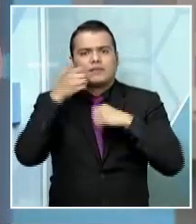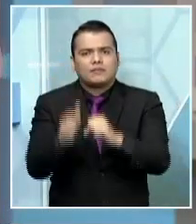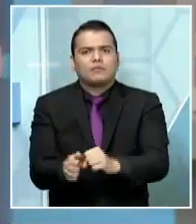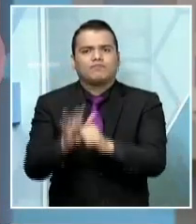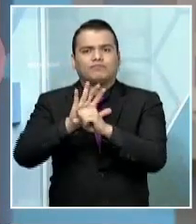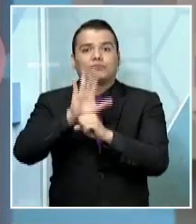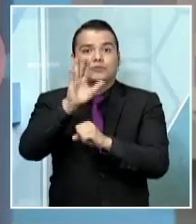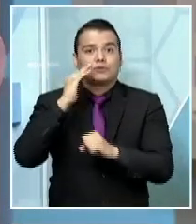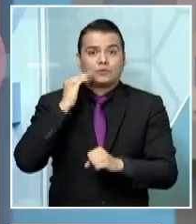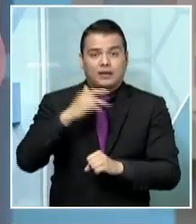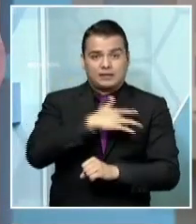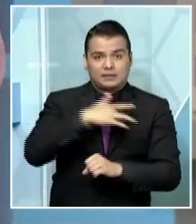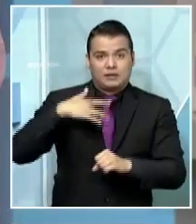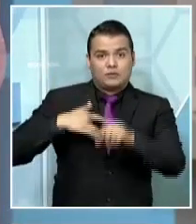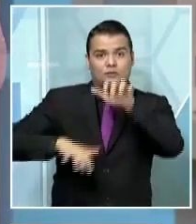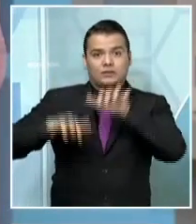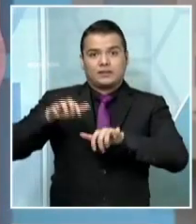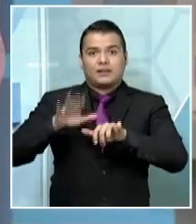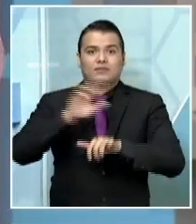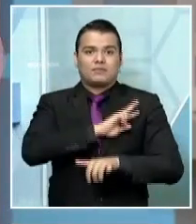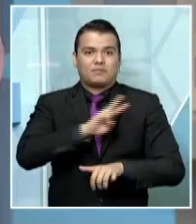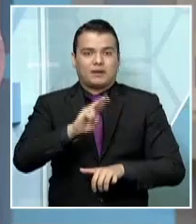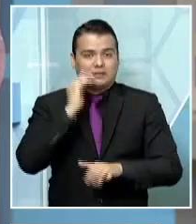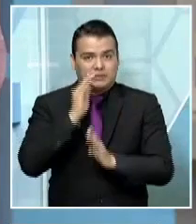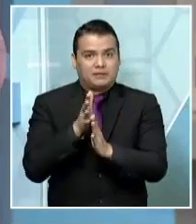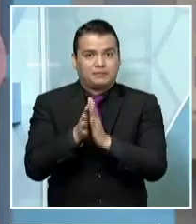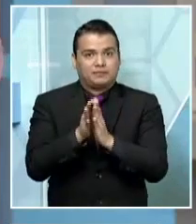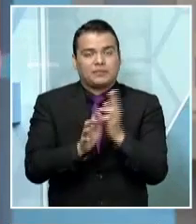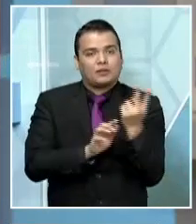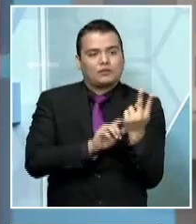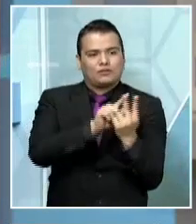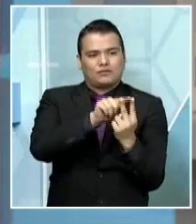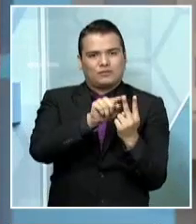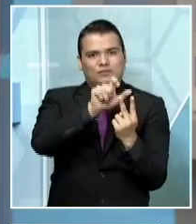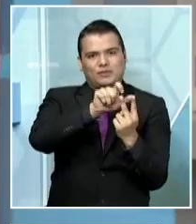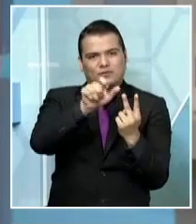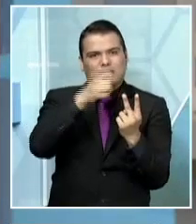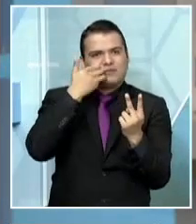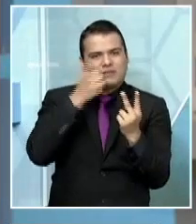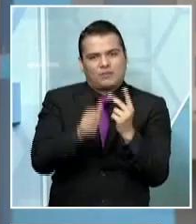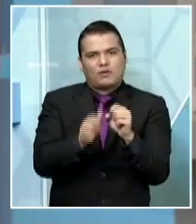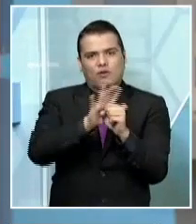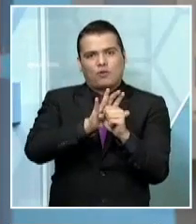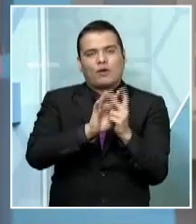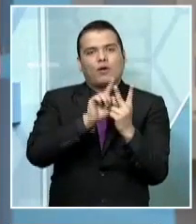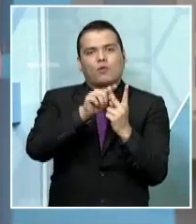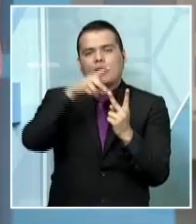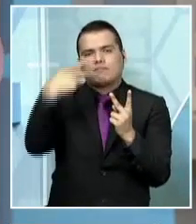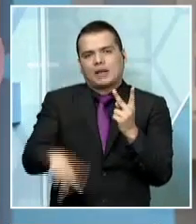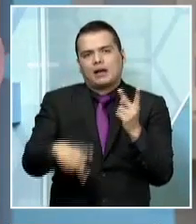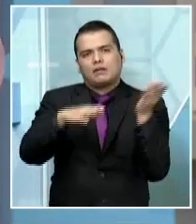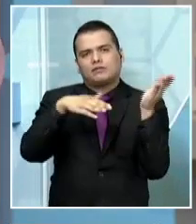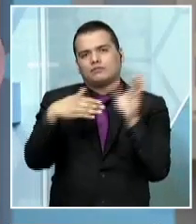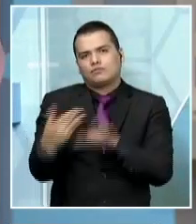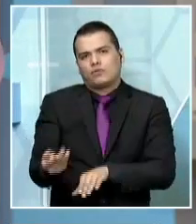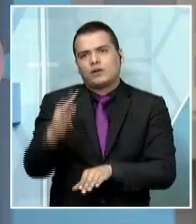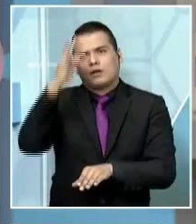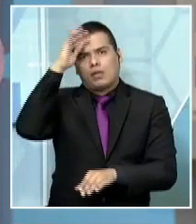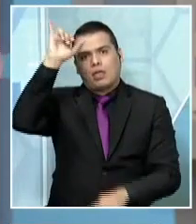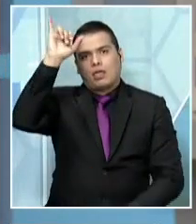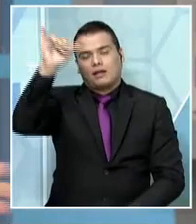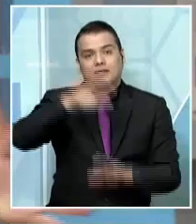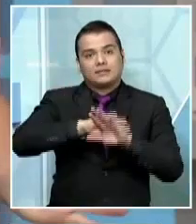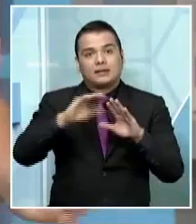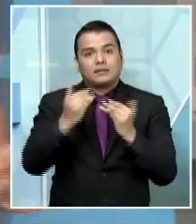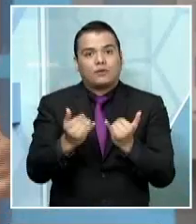de Salud del Valle advirtió que una de cada dos personas contagiadas que llega a los centros asistenciales fallece y se reactivó un plan de